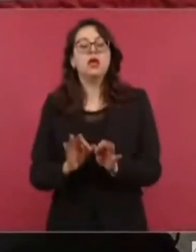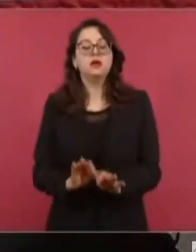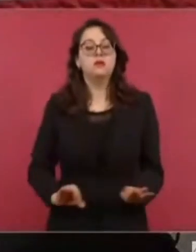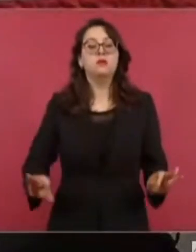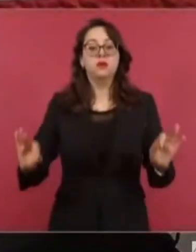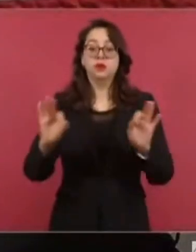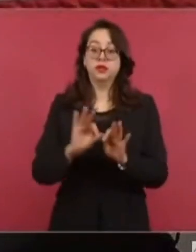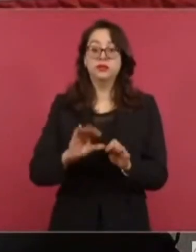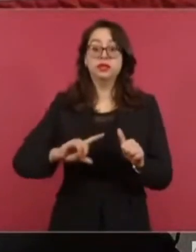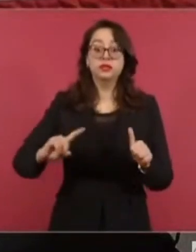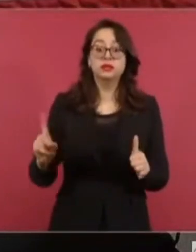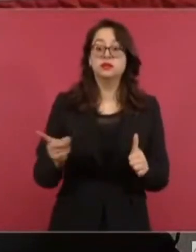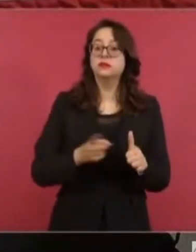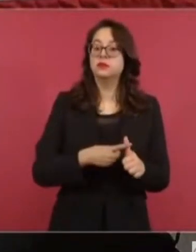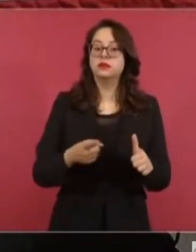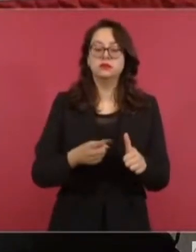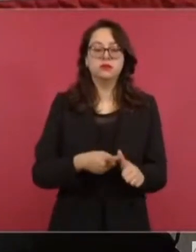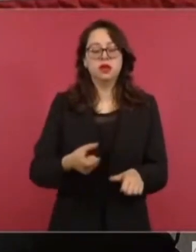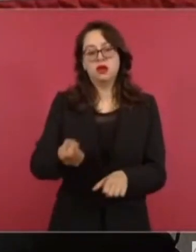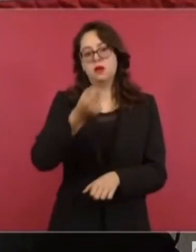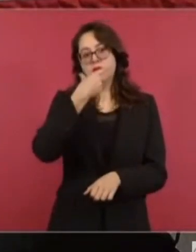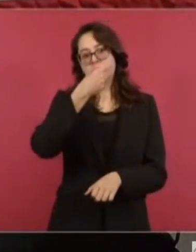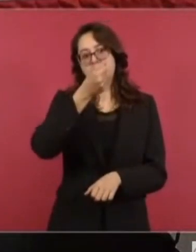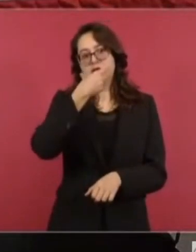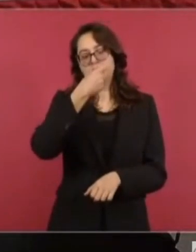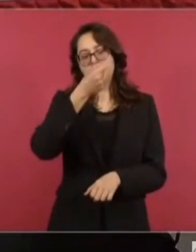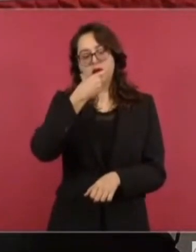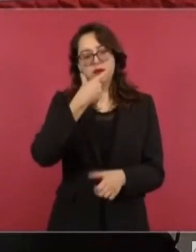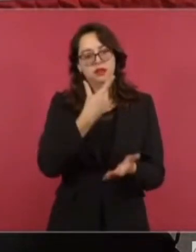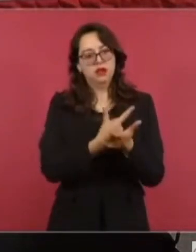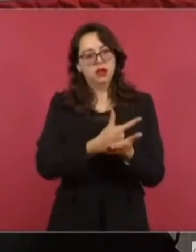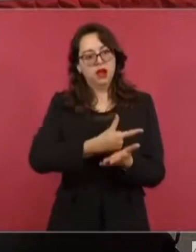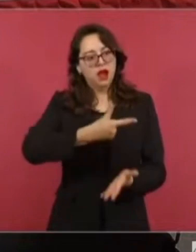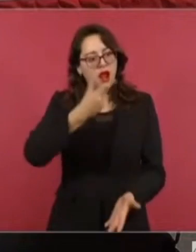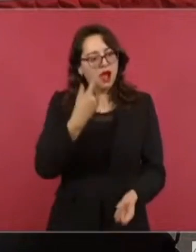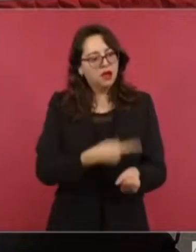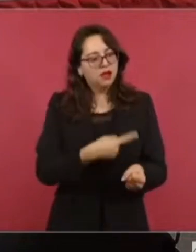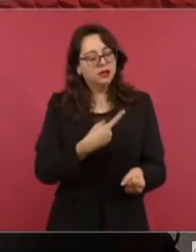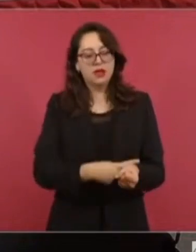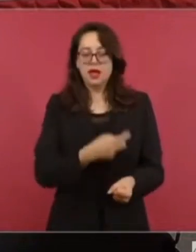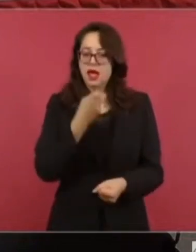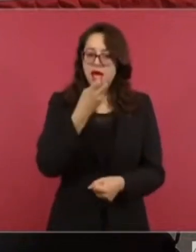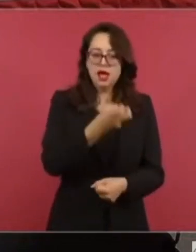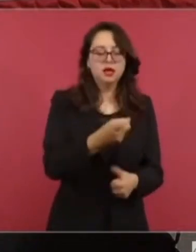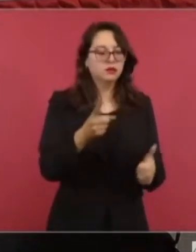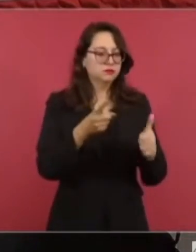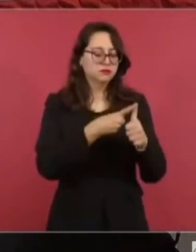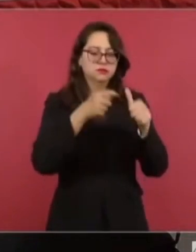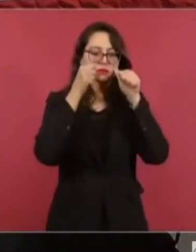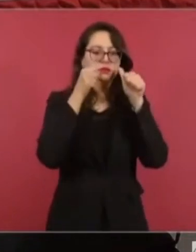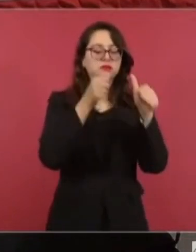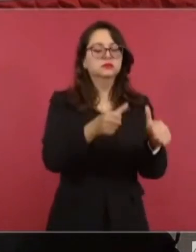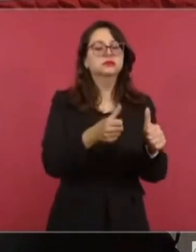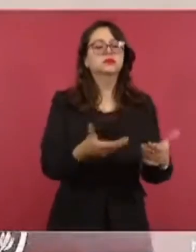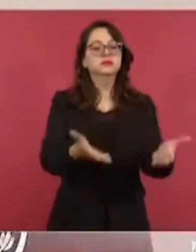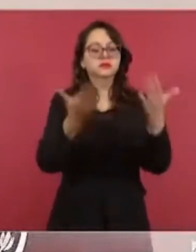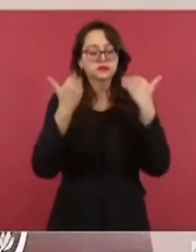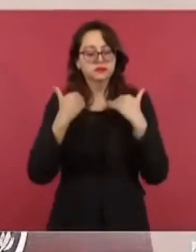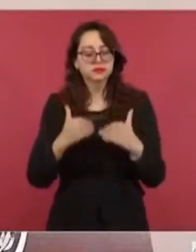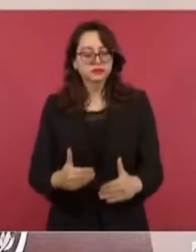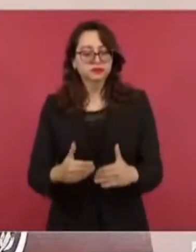a medicamentos para enfermedades crónicas no transmisibles. En cuanto a la protección de riesgos